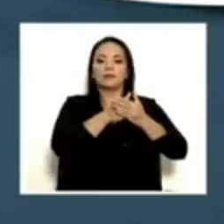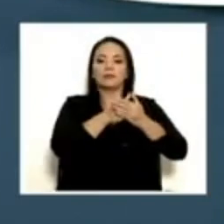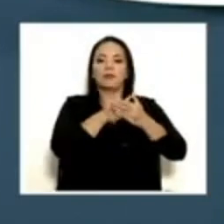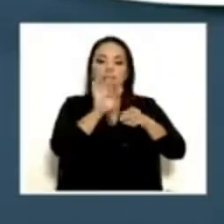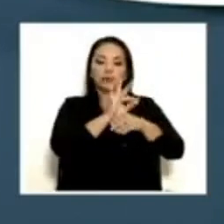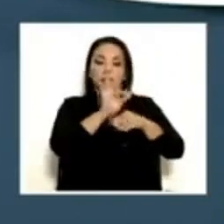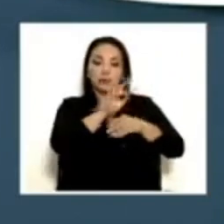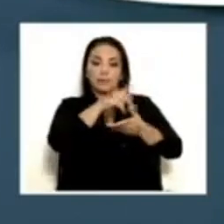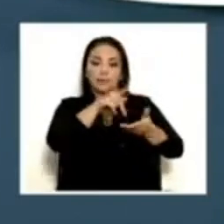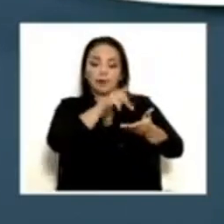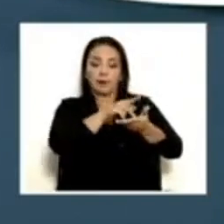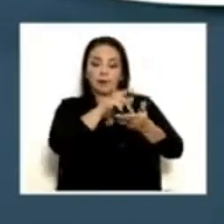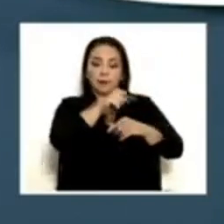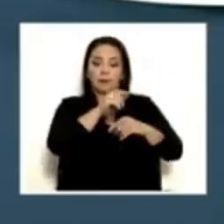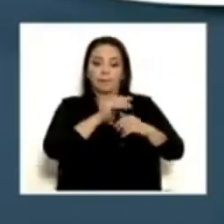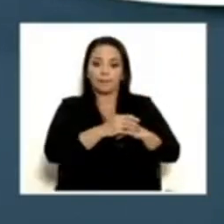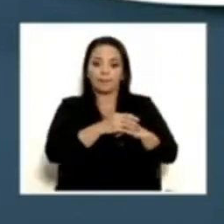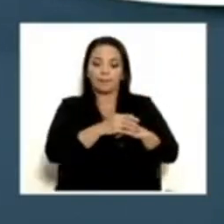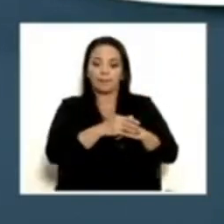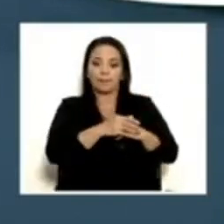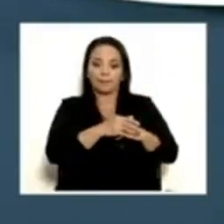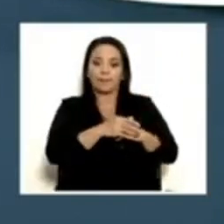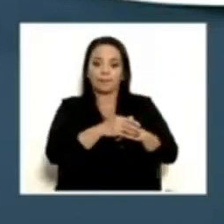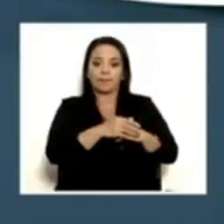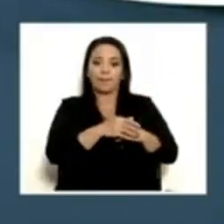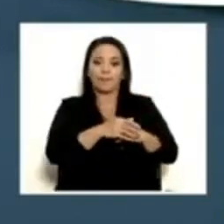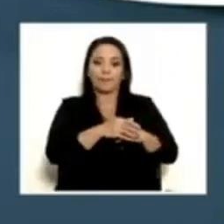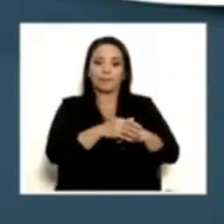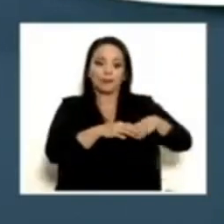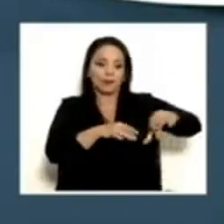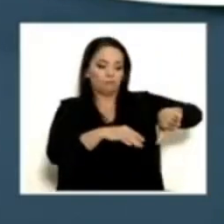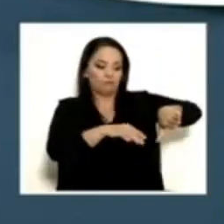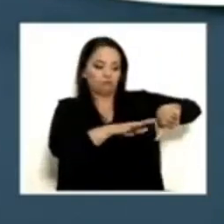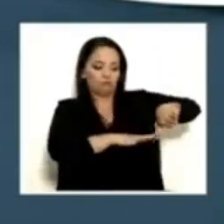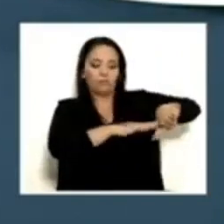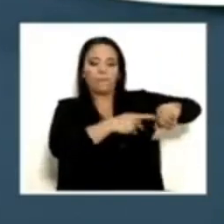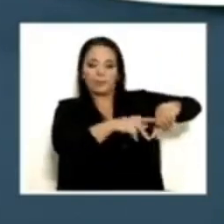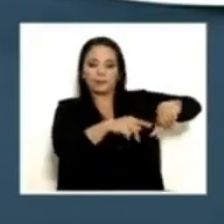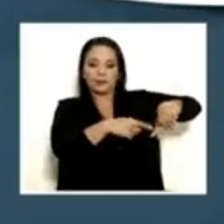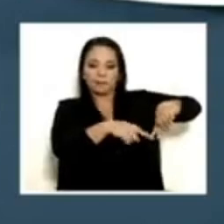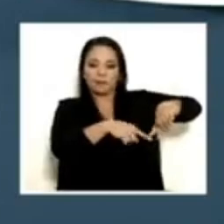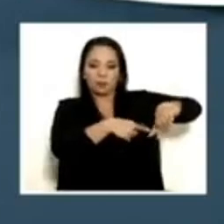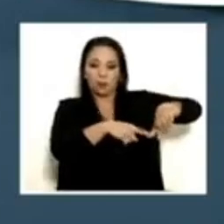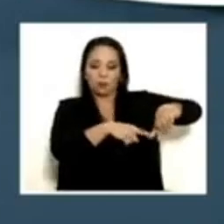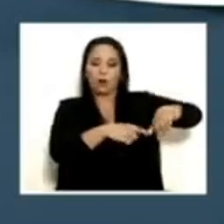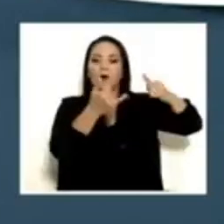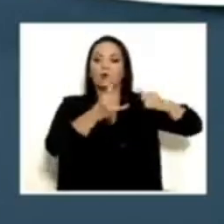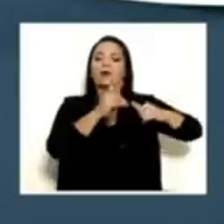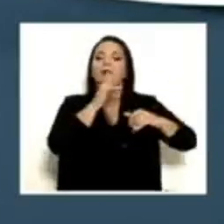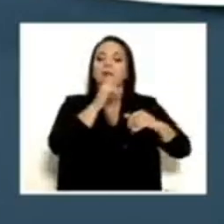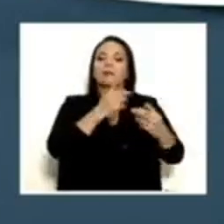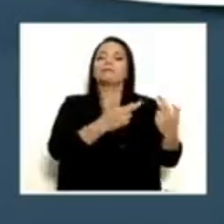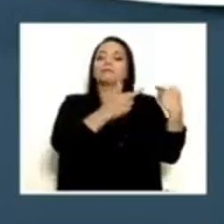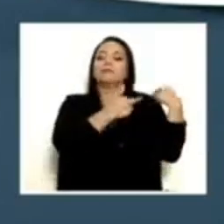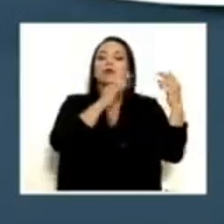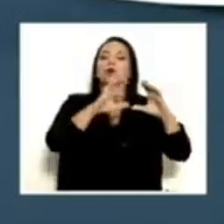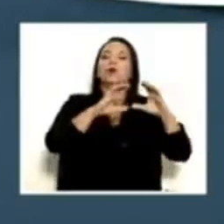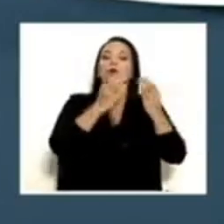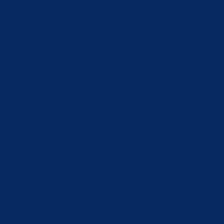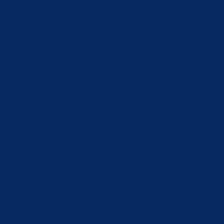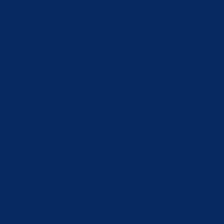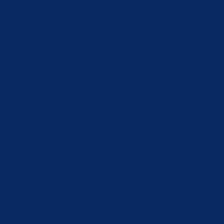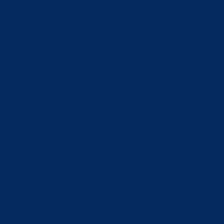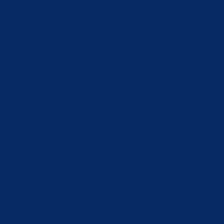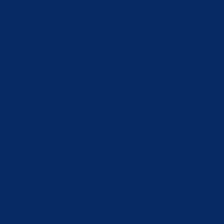conservación, el área de conservación del Pacífico Central, lo tenga ahora la comisión